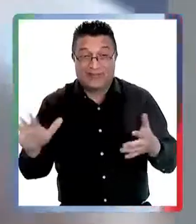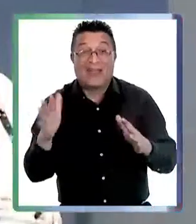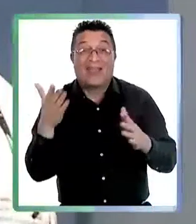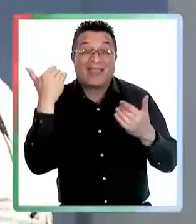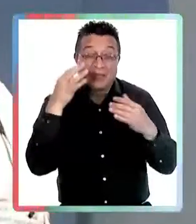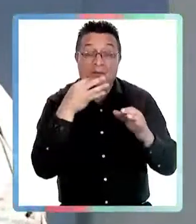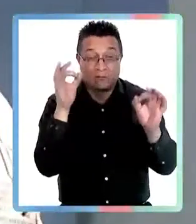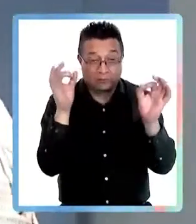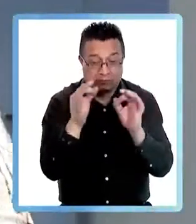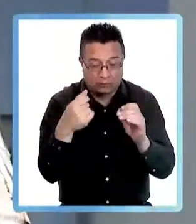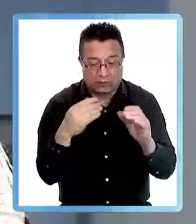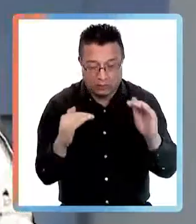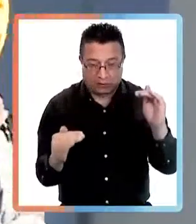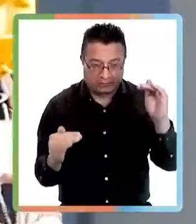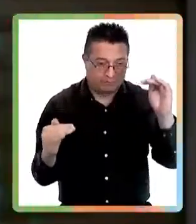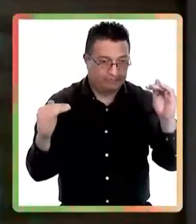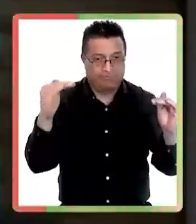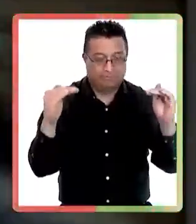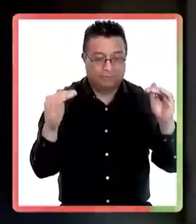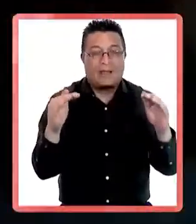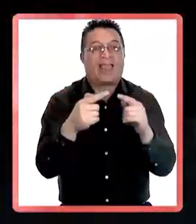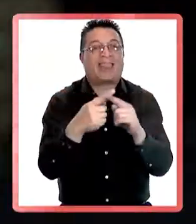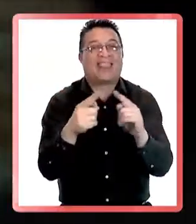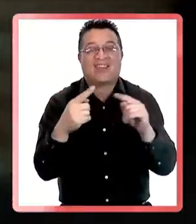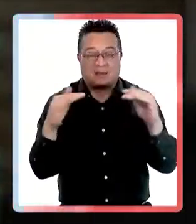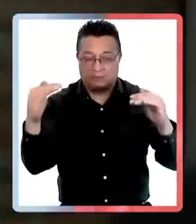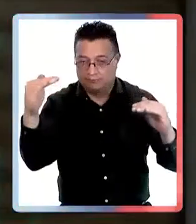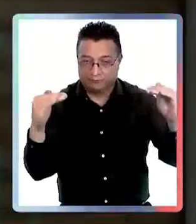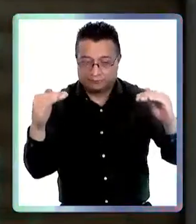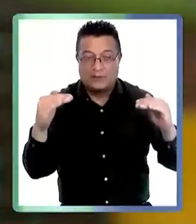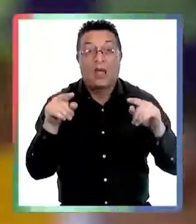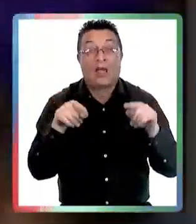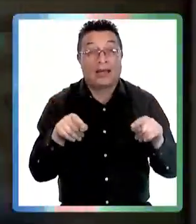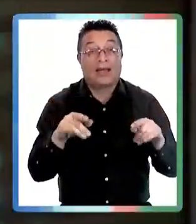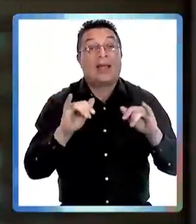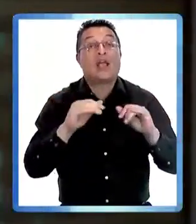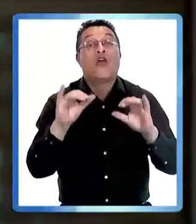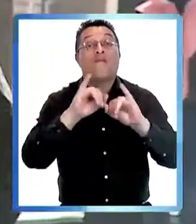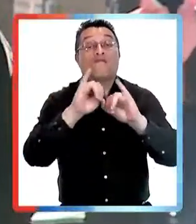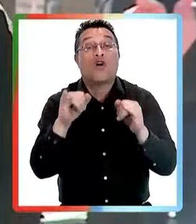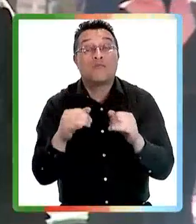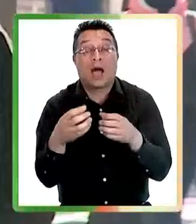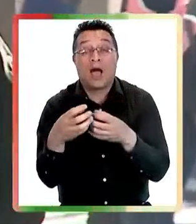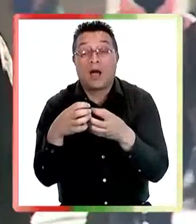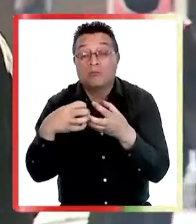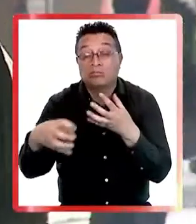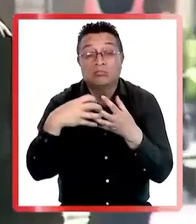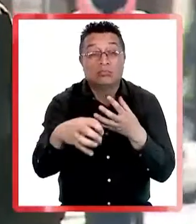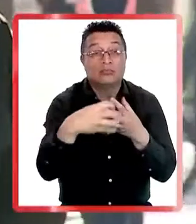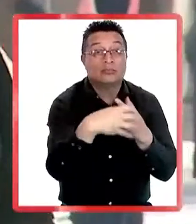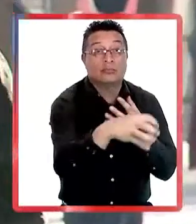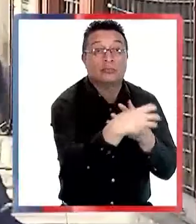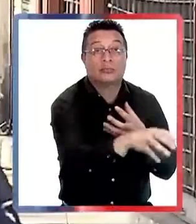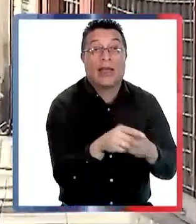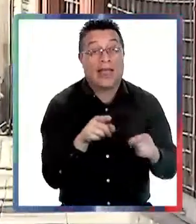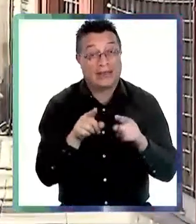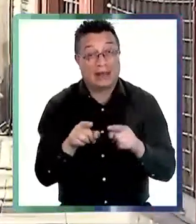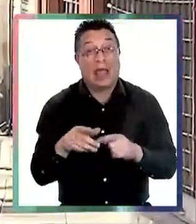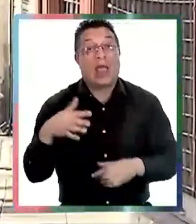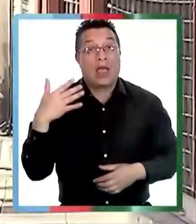que apunta a compensar esta diferencia de expectativa de vida. Y en cuanto al mecanismo redistributivo,